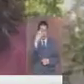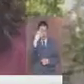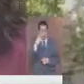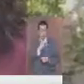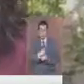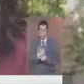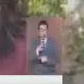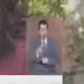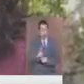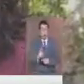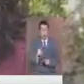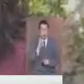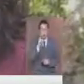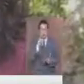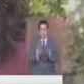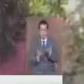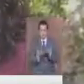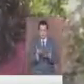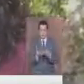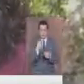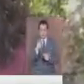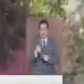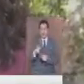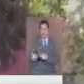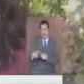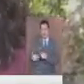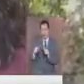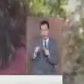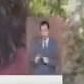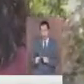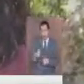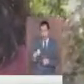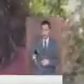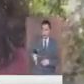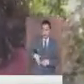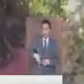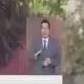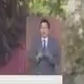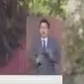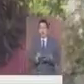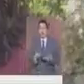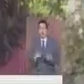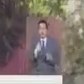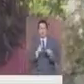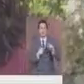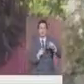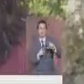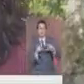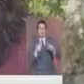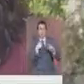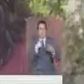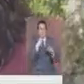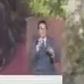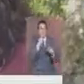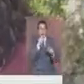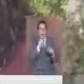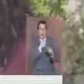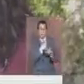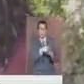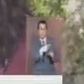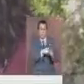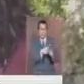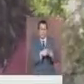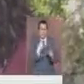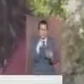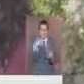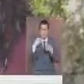finalmente. Lo que hay que evaluar es la capacidad crediticia, la capacidad de endeudamiento, el monto con el que yo me voy a comprometer para optar a un crédito, y